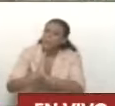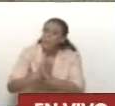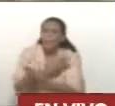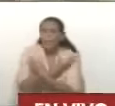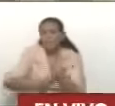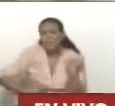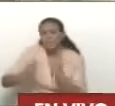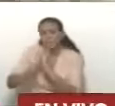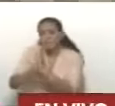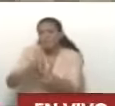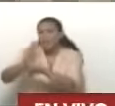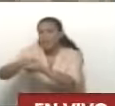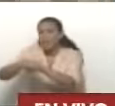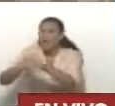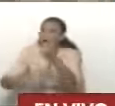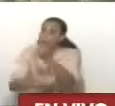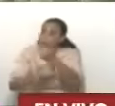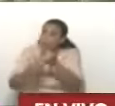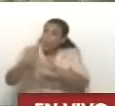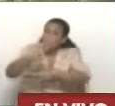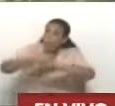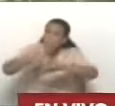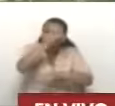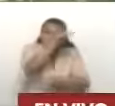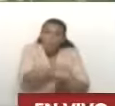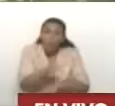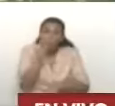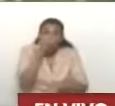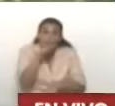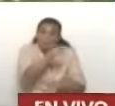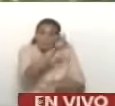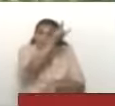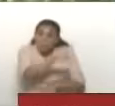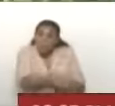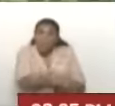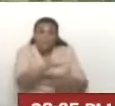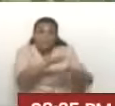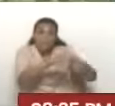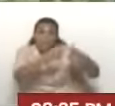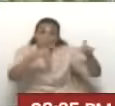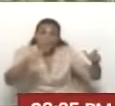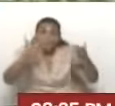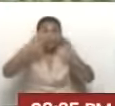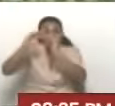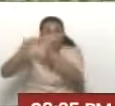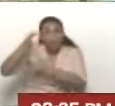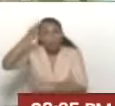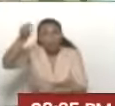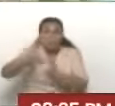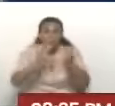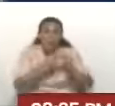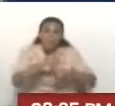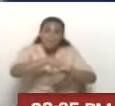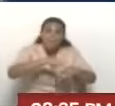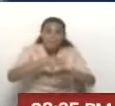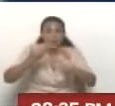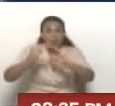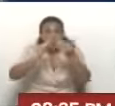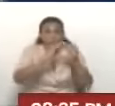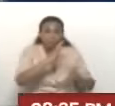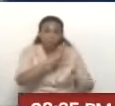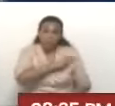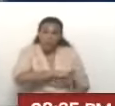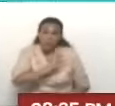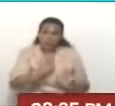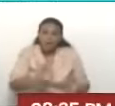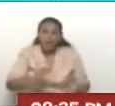presidente, que apoye a nuestro gobernador, porque a través de la Secretaría de Comunas y el Ministerio de Comunas se está